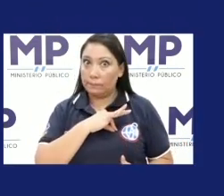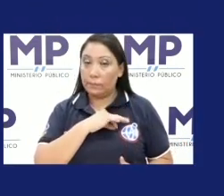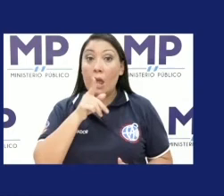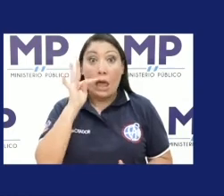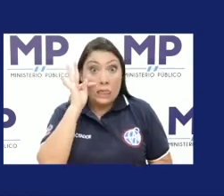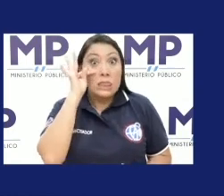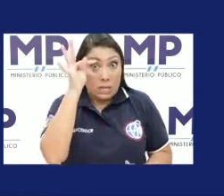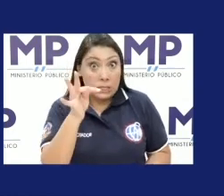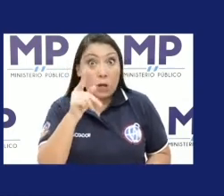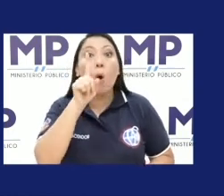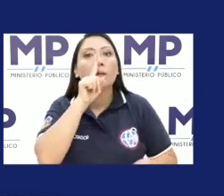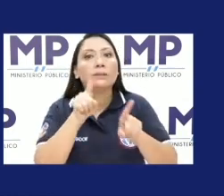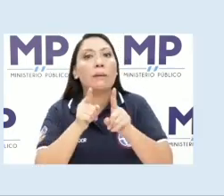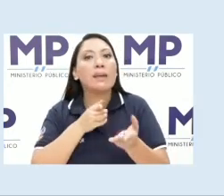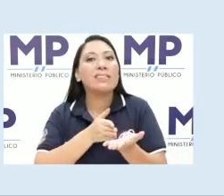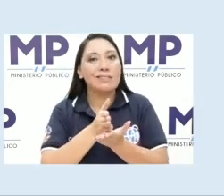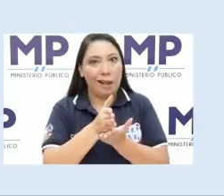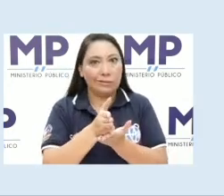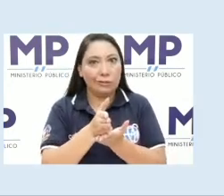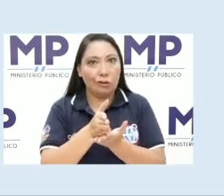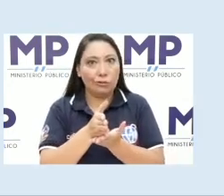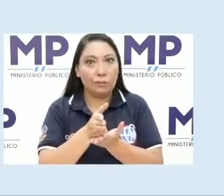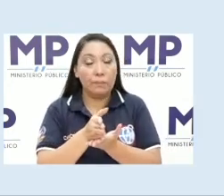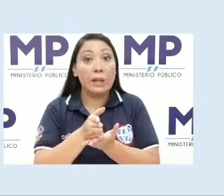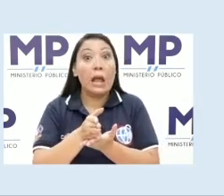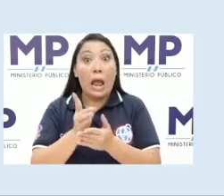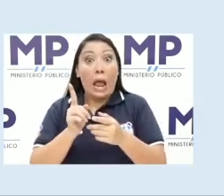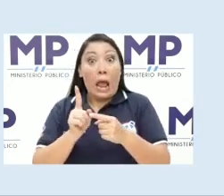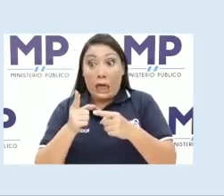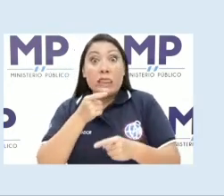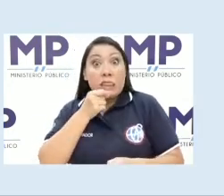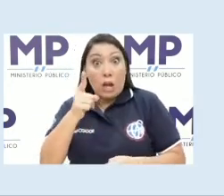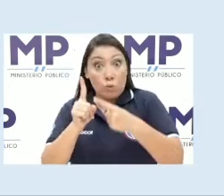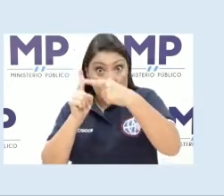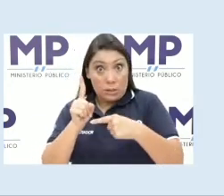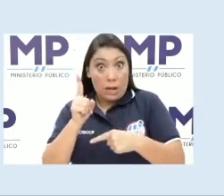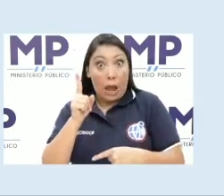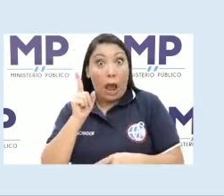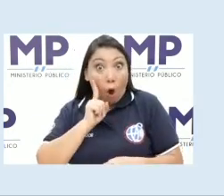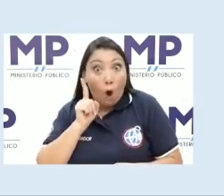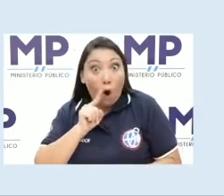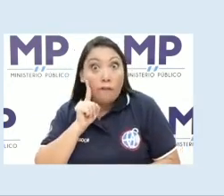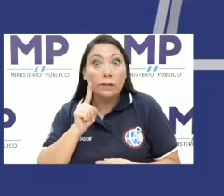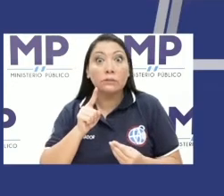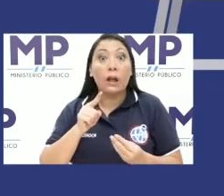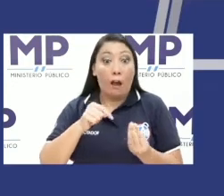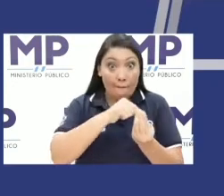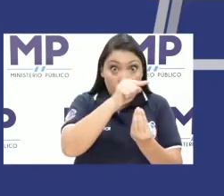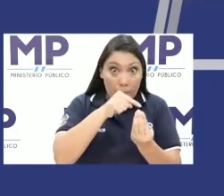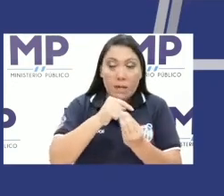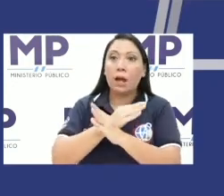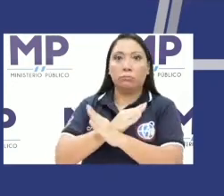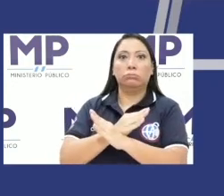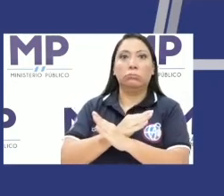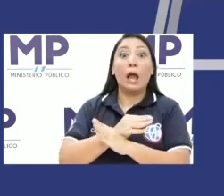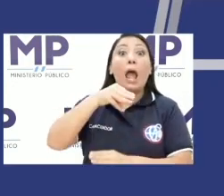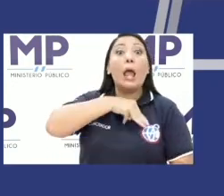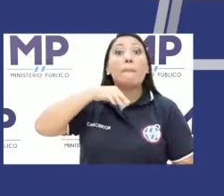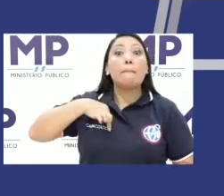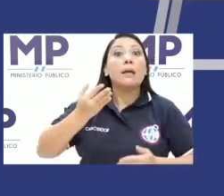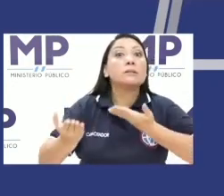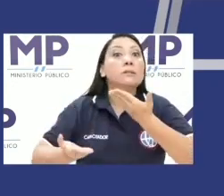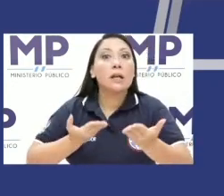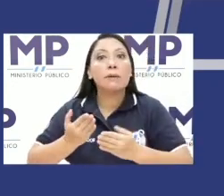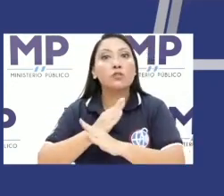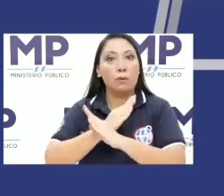Rumal atialsak shukuhe koriya telchawe. Rumal isuhunik shukuhriya Fernando, shukuhe riralshik she chahashik,